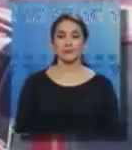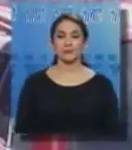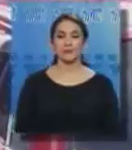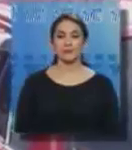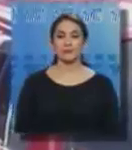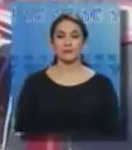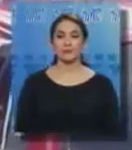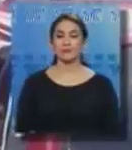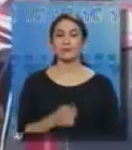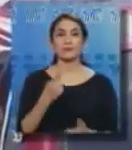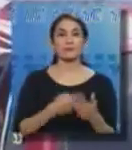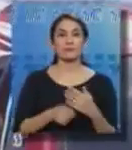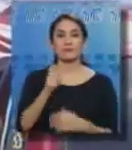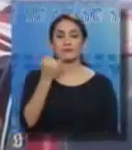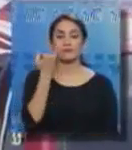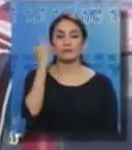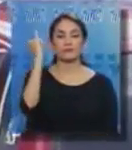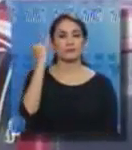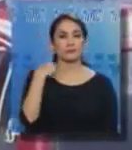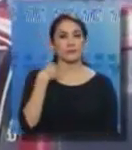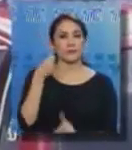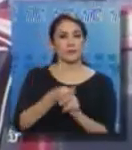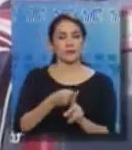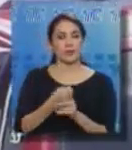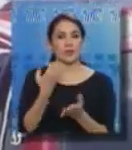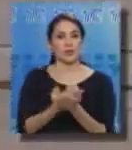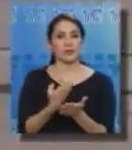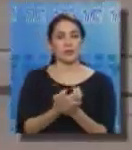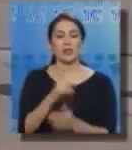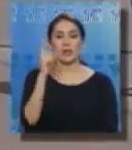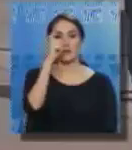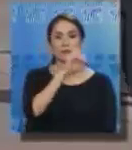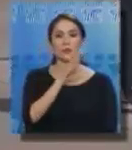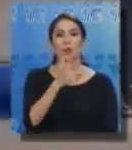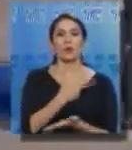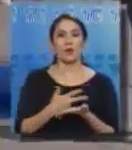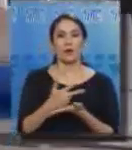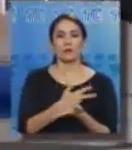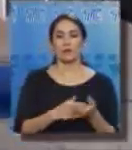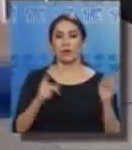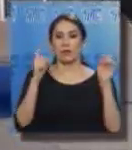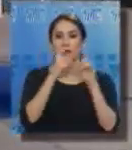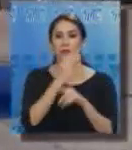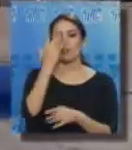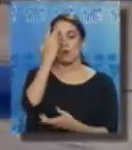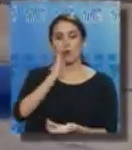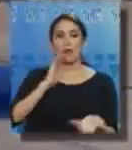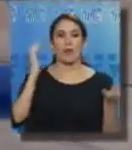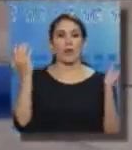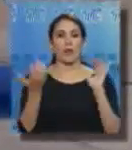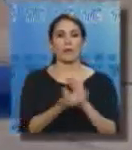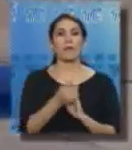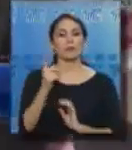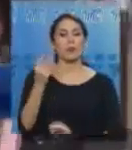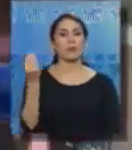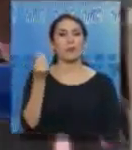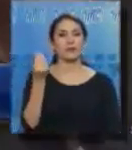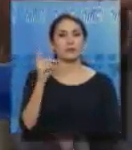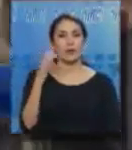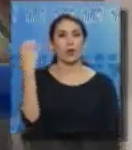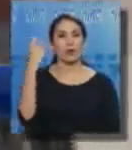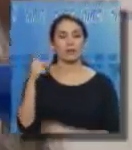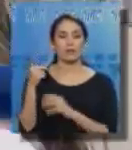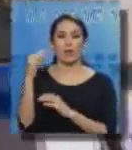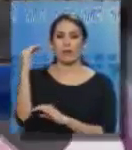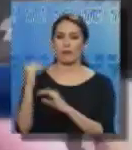La medida implementada trata de paliar en algo la grave crisis que afronta la provincia del Carchi, debido al cambio de moneda del peso colombiano frente al dólar. Hasta el